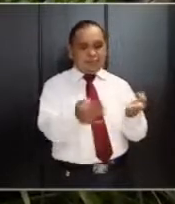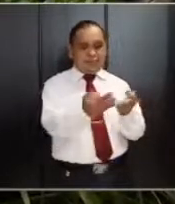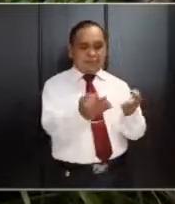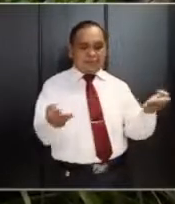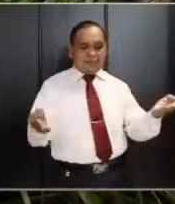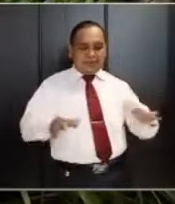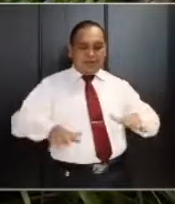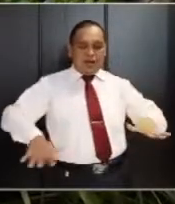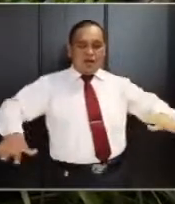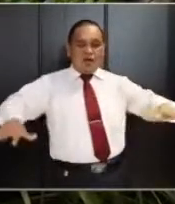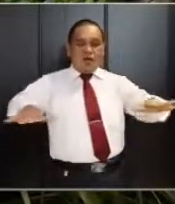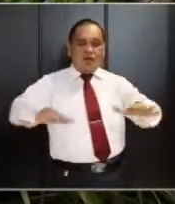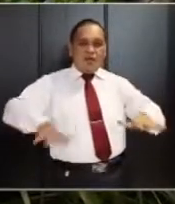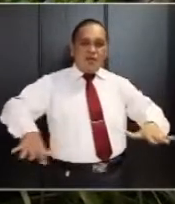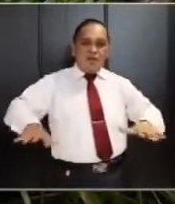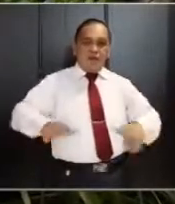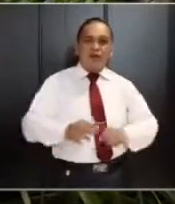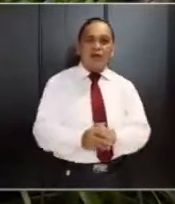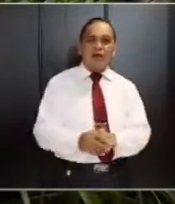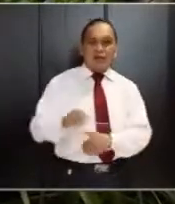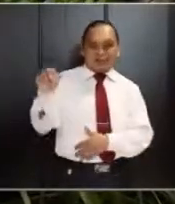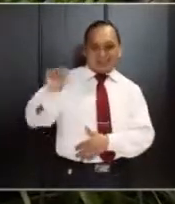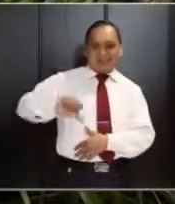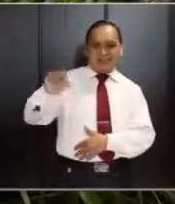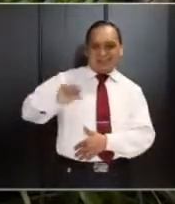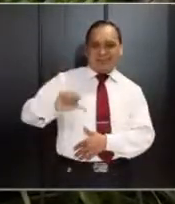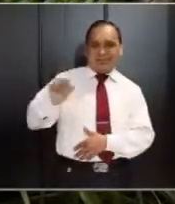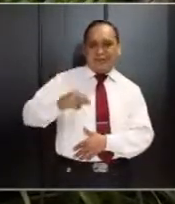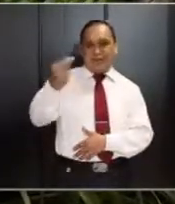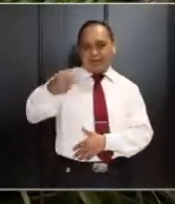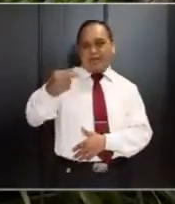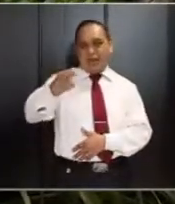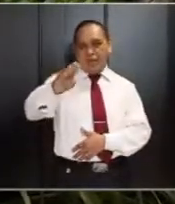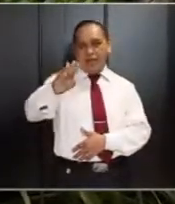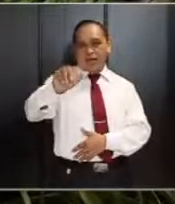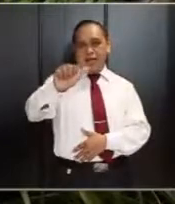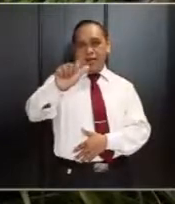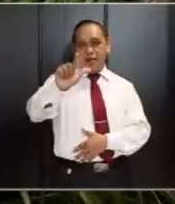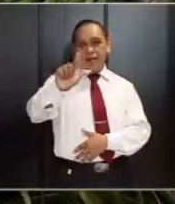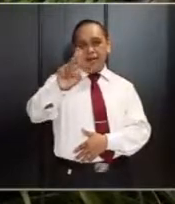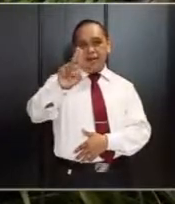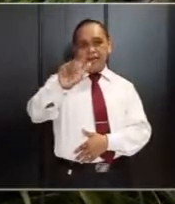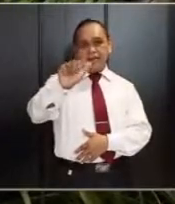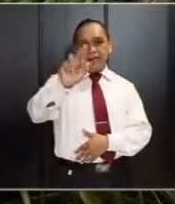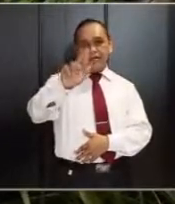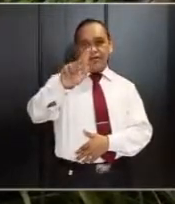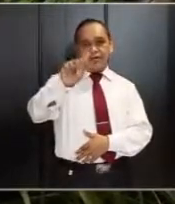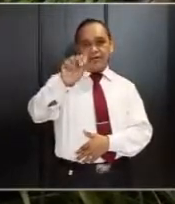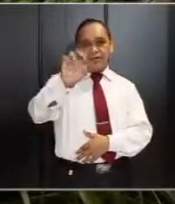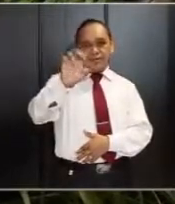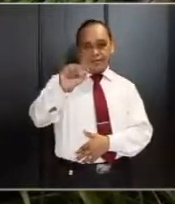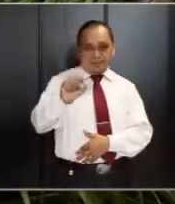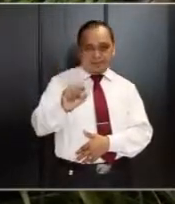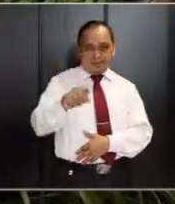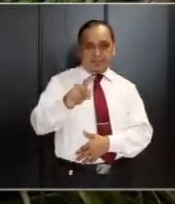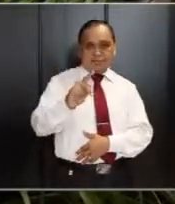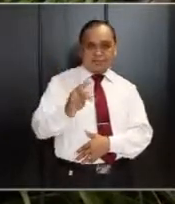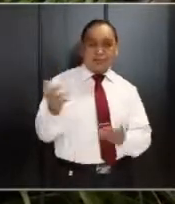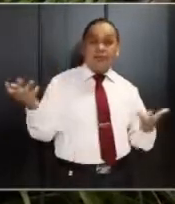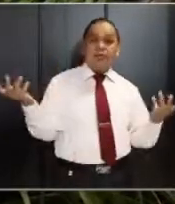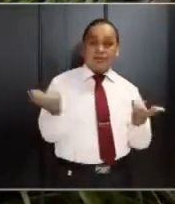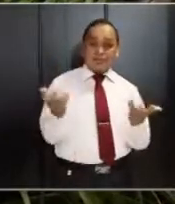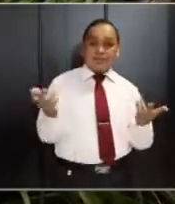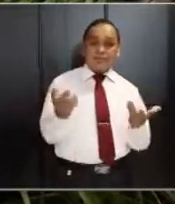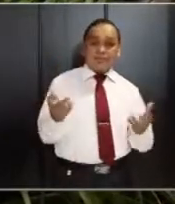los miradores, hoy Colonia Baluartes, él había sido cuando... La realidad es que él entorpeció toda la labor, incluso en